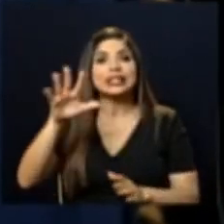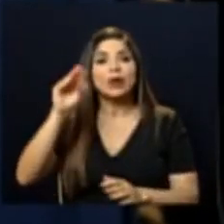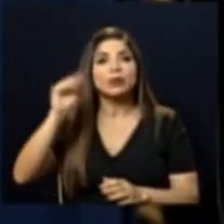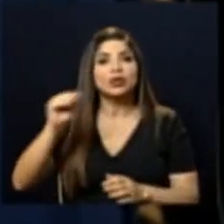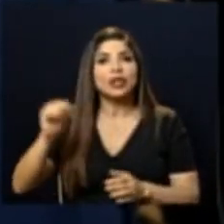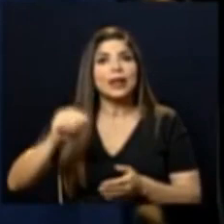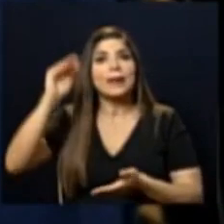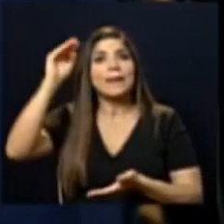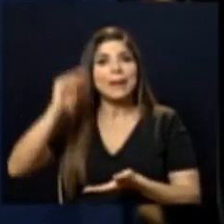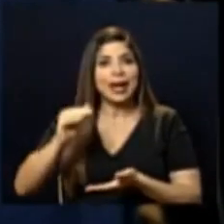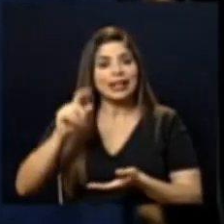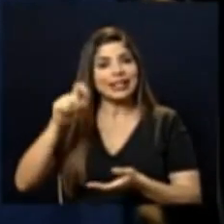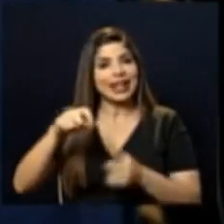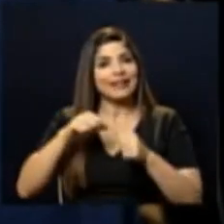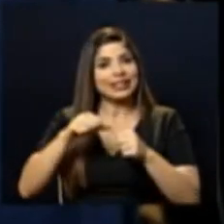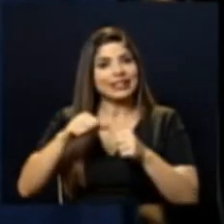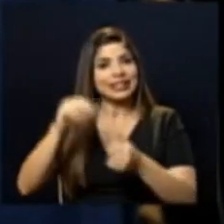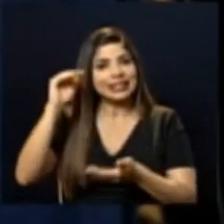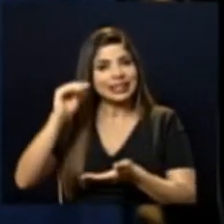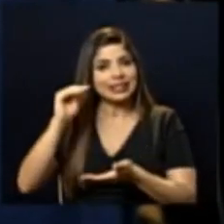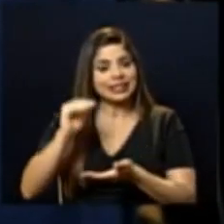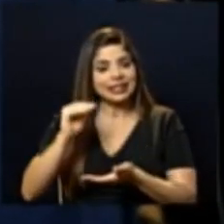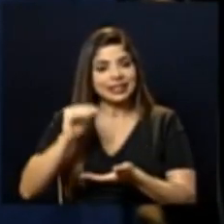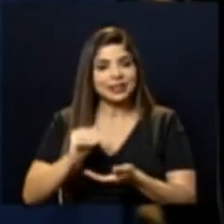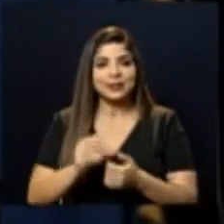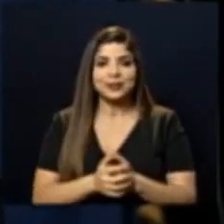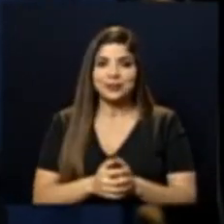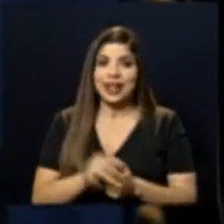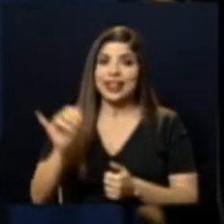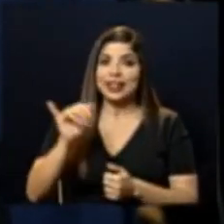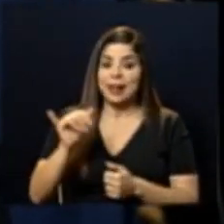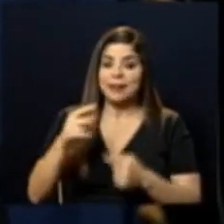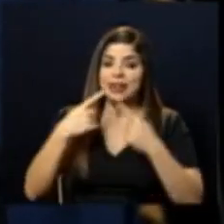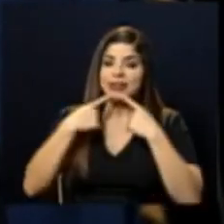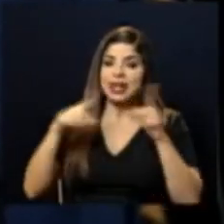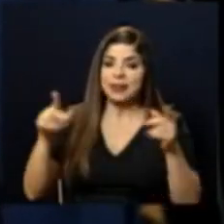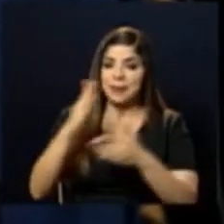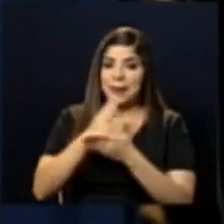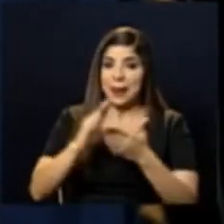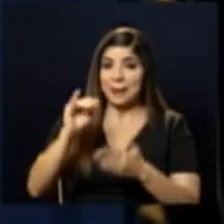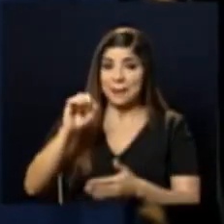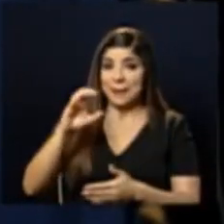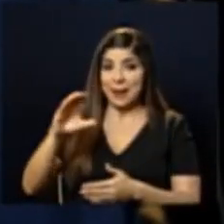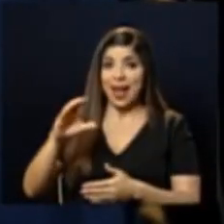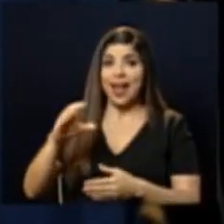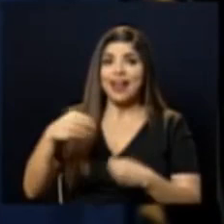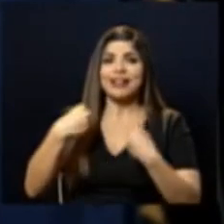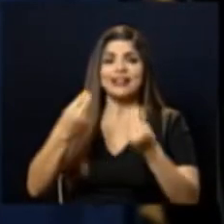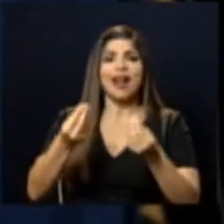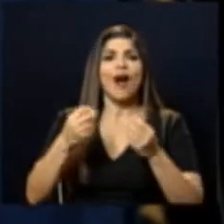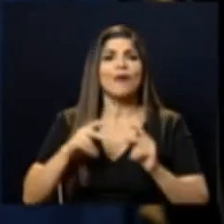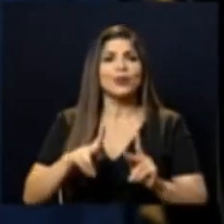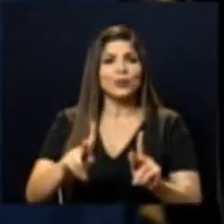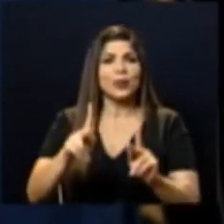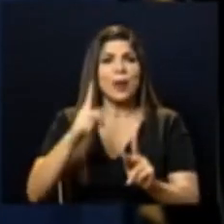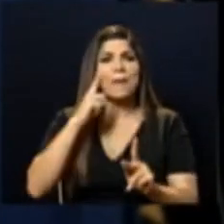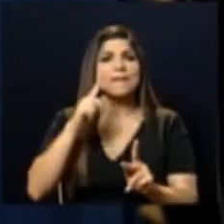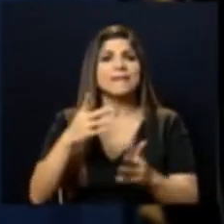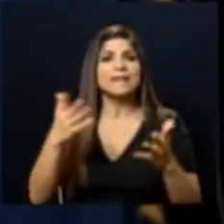que deberá seguir. También una directriz del MEIC abrió el espacio para que